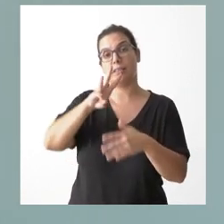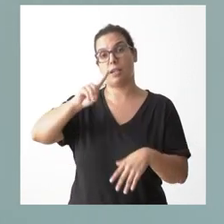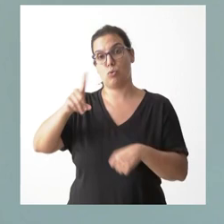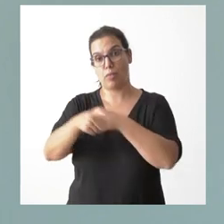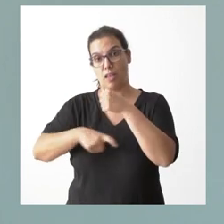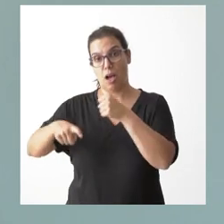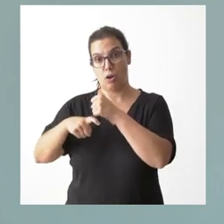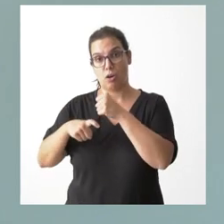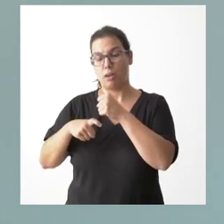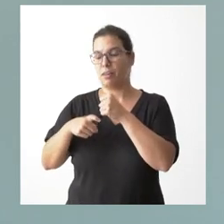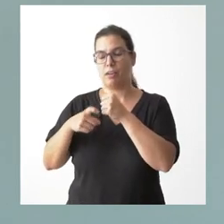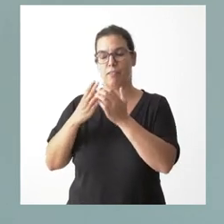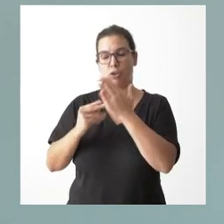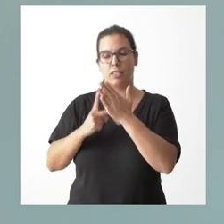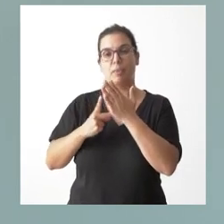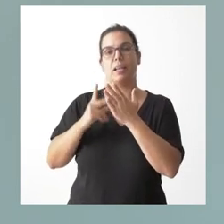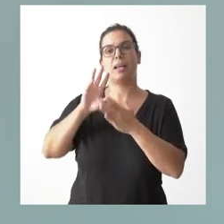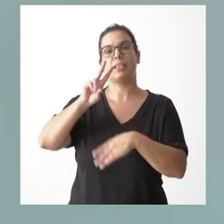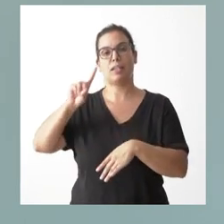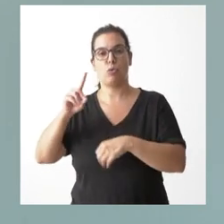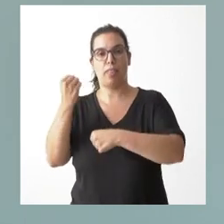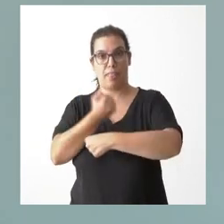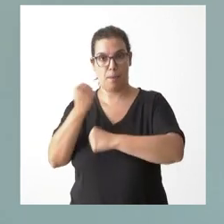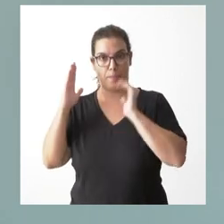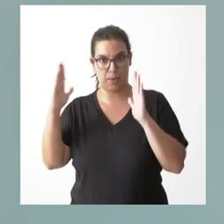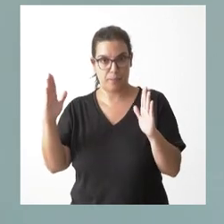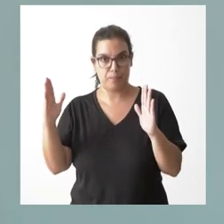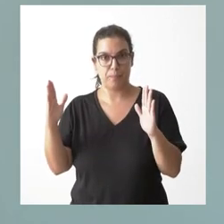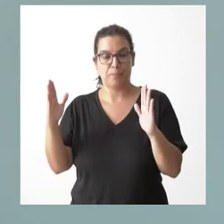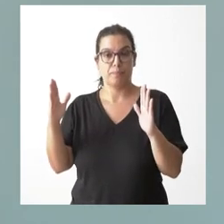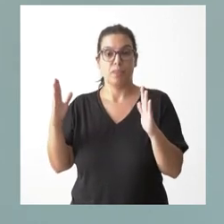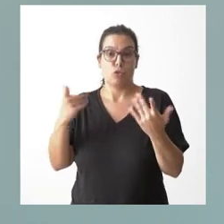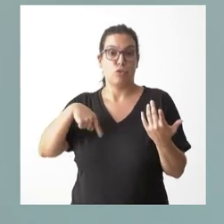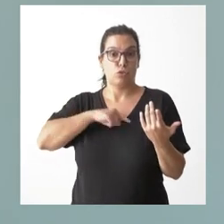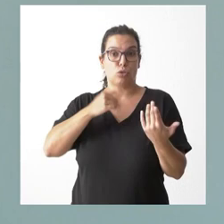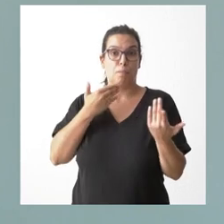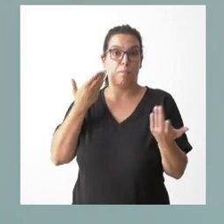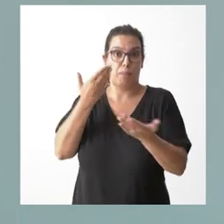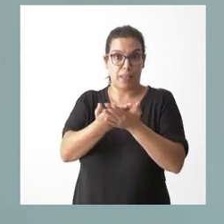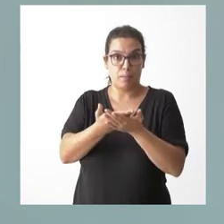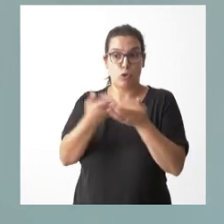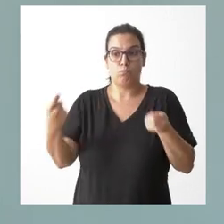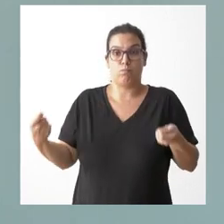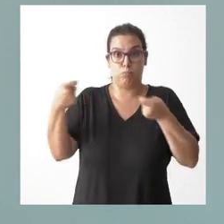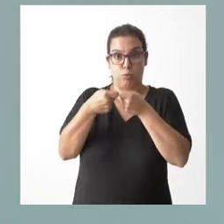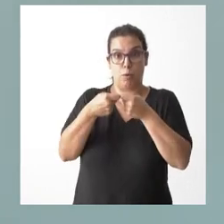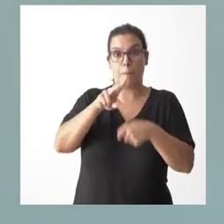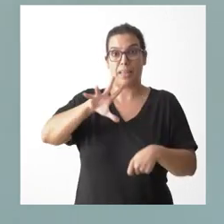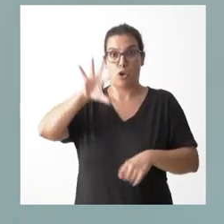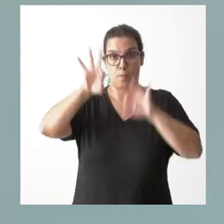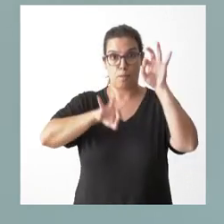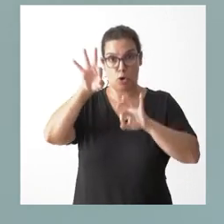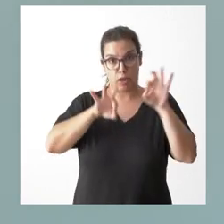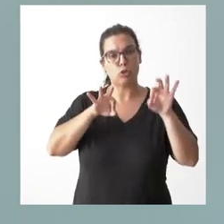31 de diciembre. Y, por tanto, desde ese punto de vista, nosotros le estamos pidiendo un complemento, no solamente del 25% que sí que